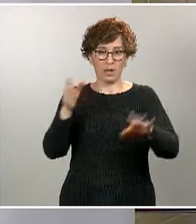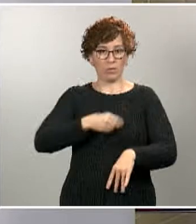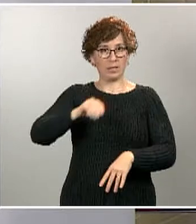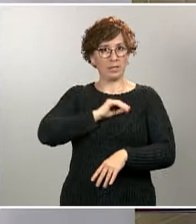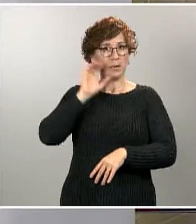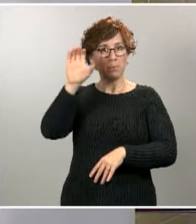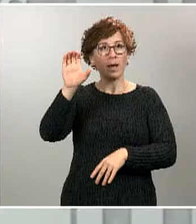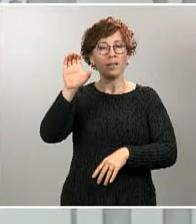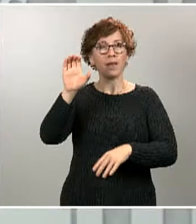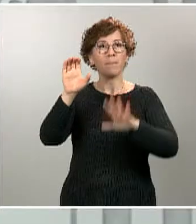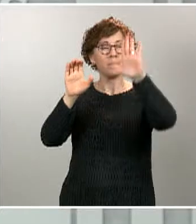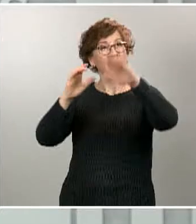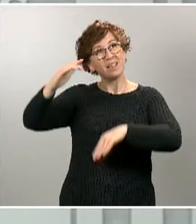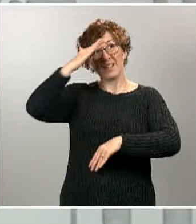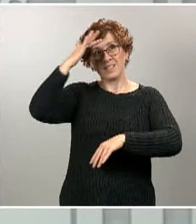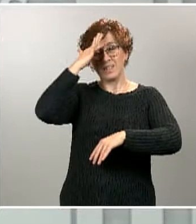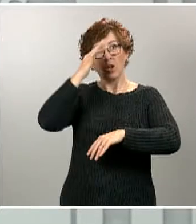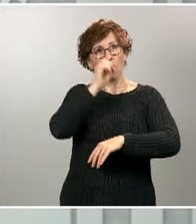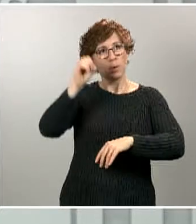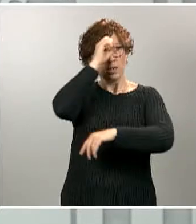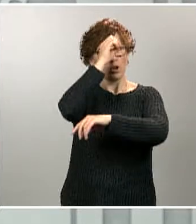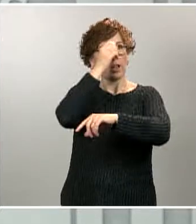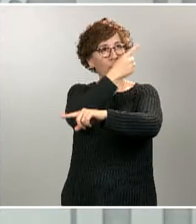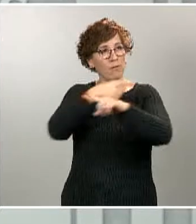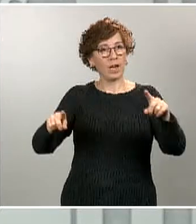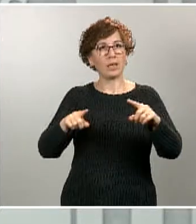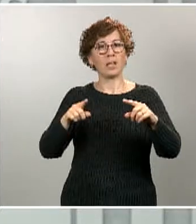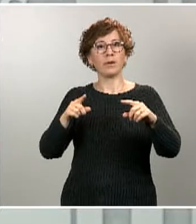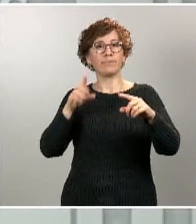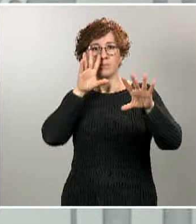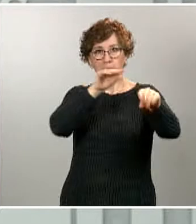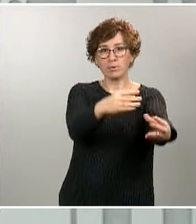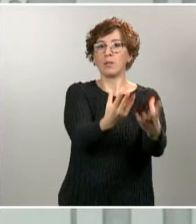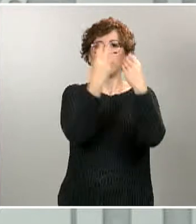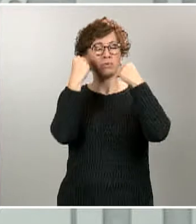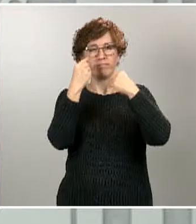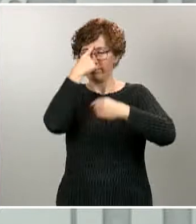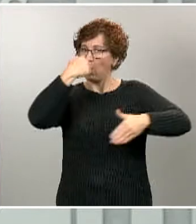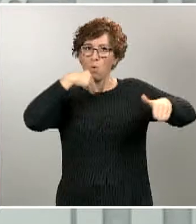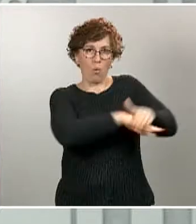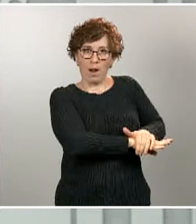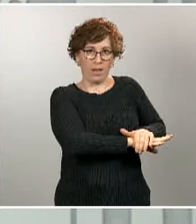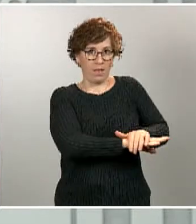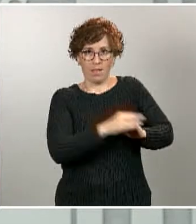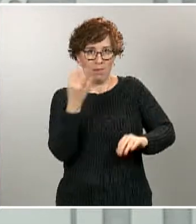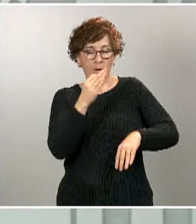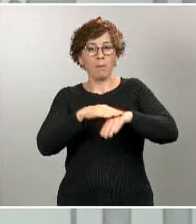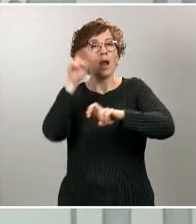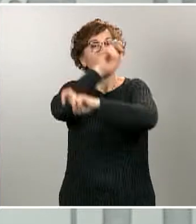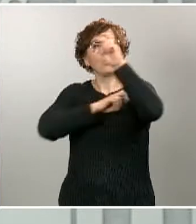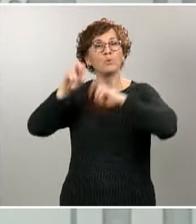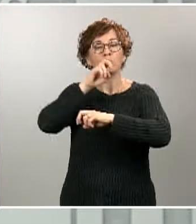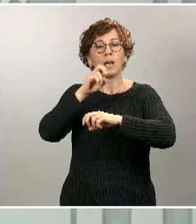diferencias ideológicas, los reproches, para entrar en una suerte de coincidencia de elementos clave, de puntos